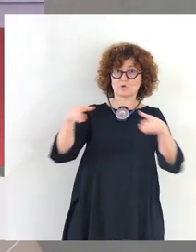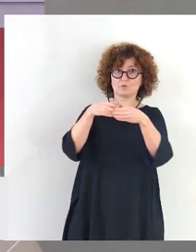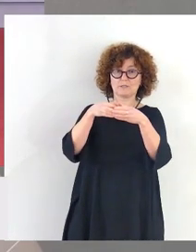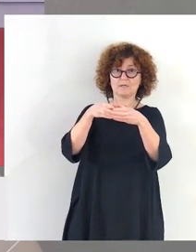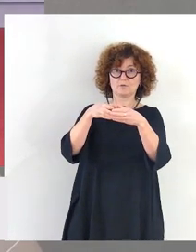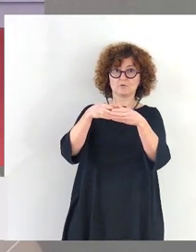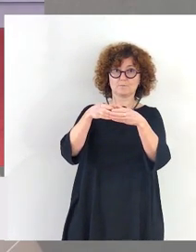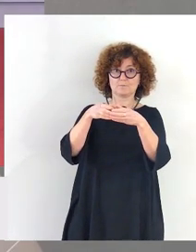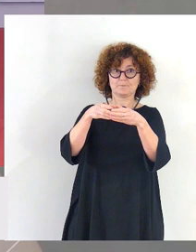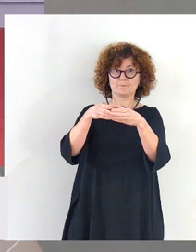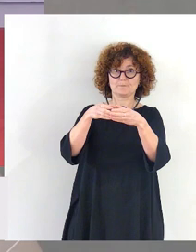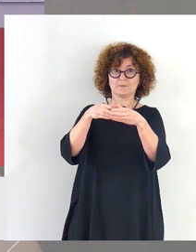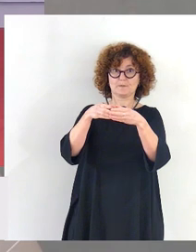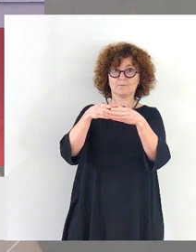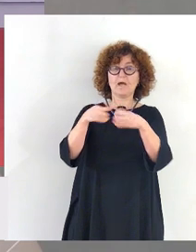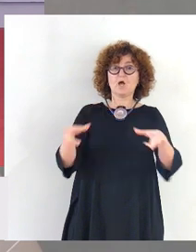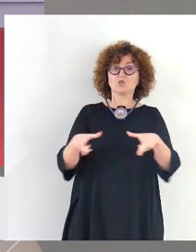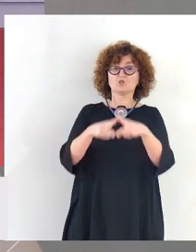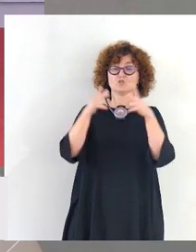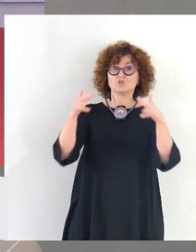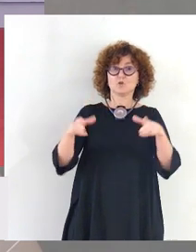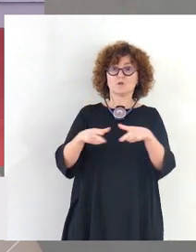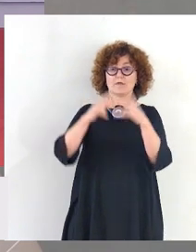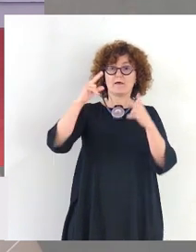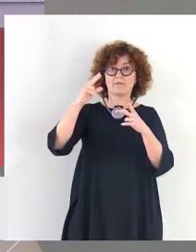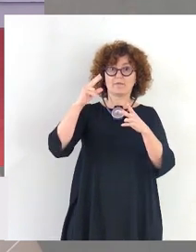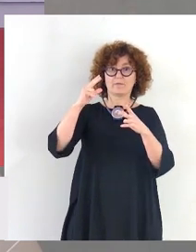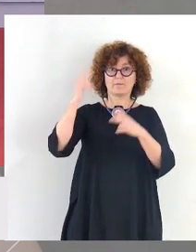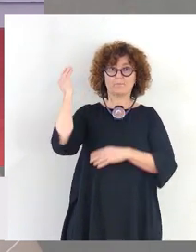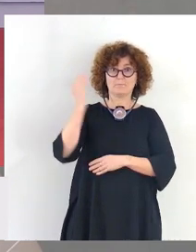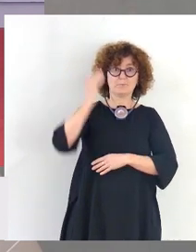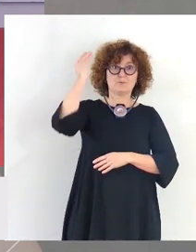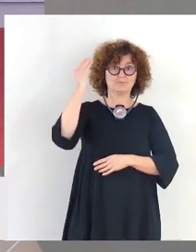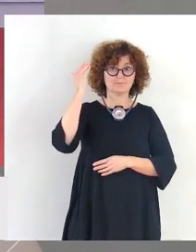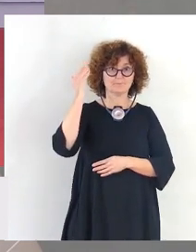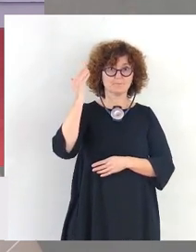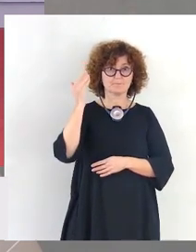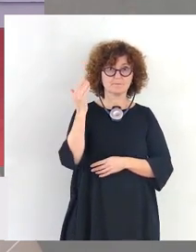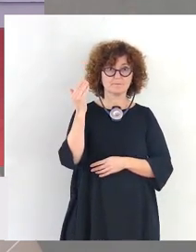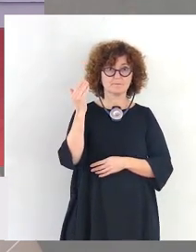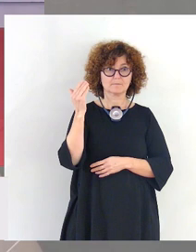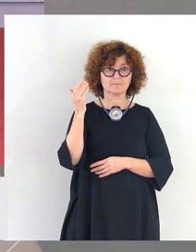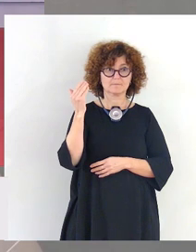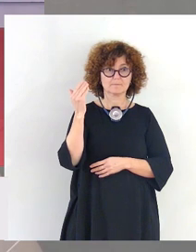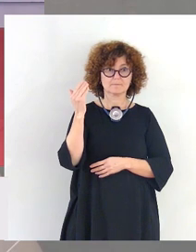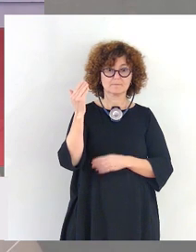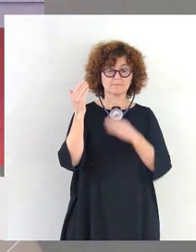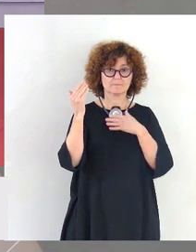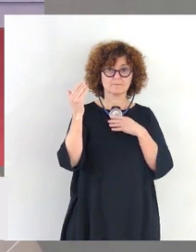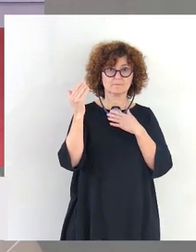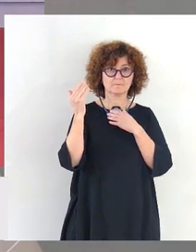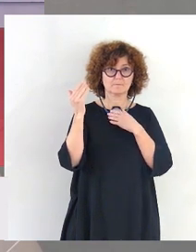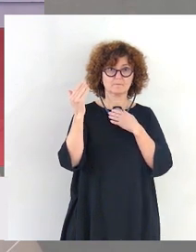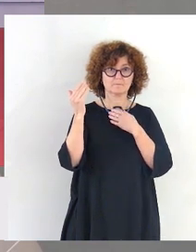sociedades más vulnerables a la vez que se está operando a un nivel en el que hemos